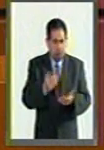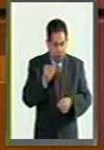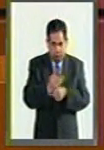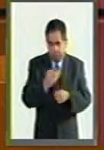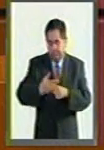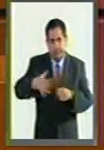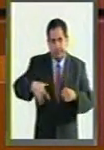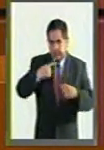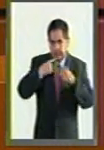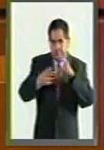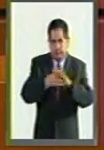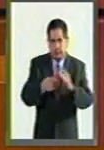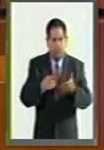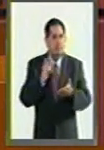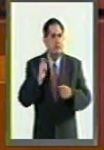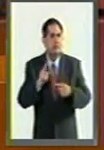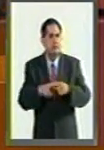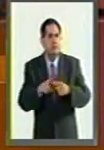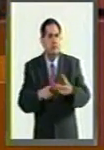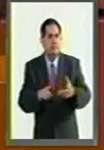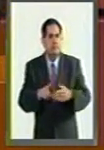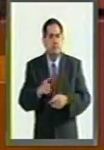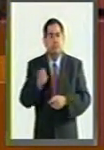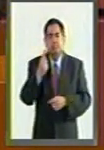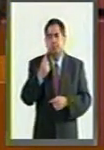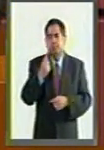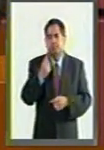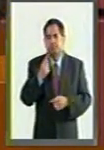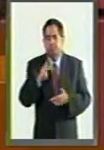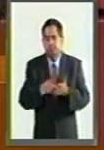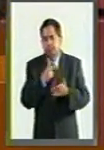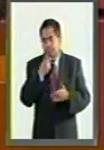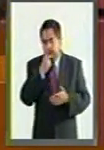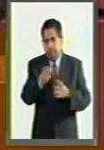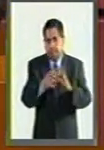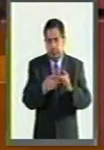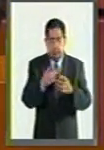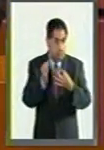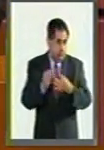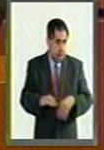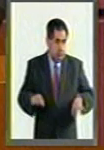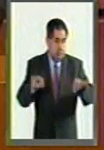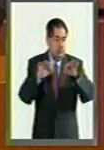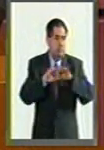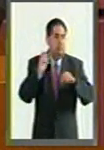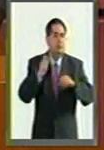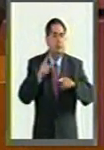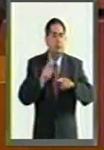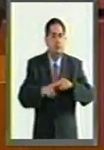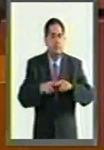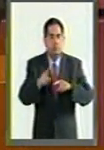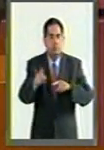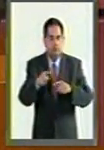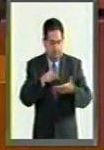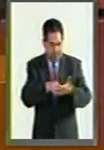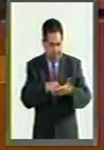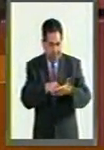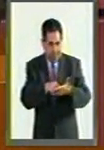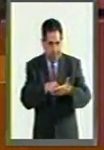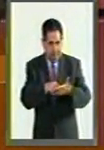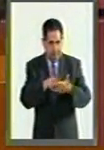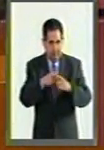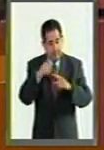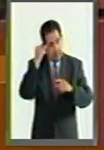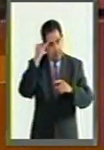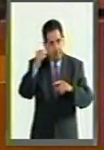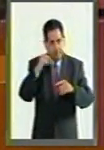han mencionado. Simplemente quiero rescatar que fue muy importante que hayamos quitado esa adición